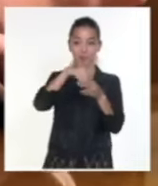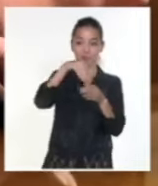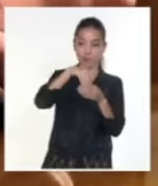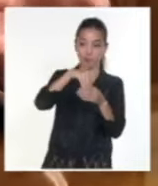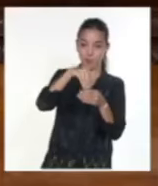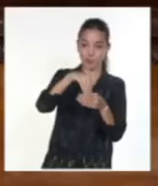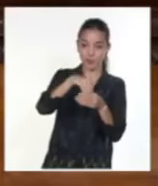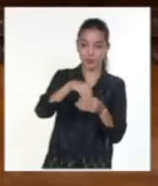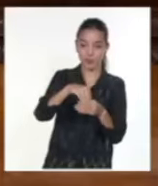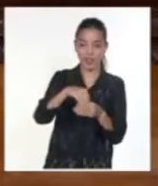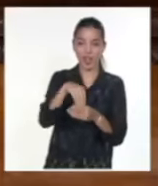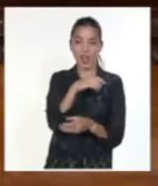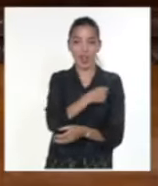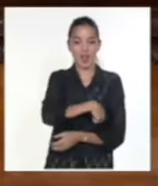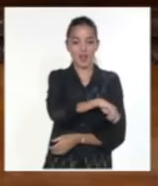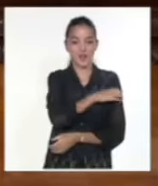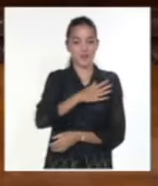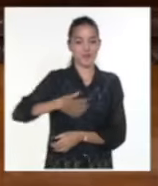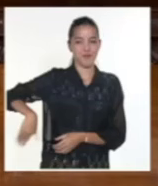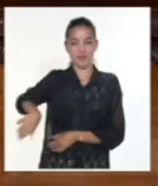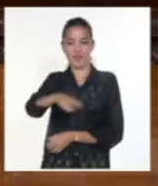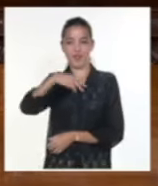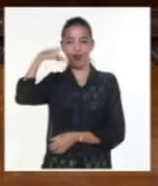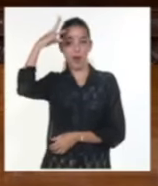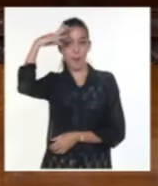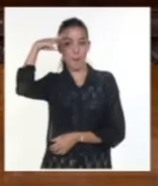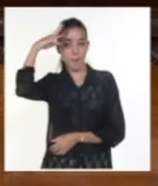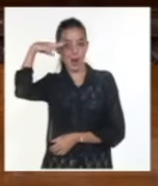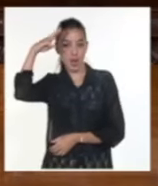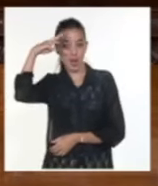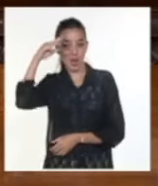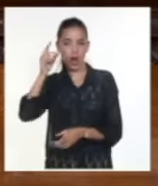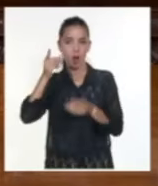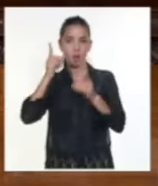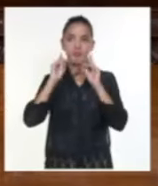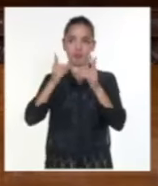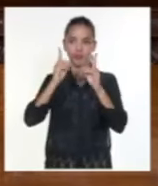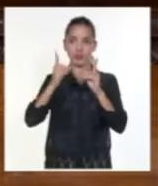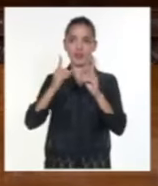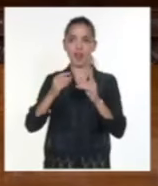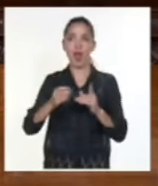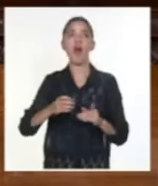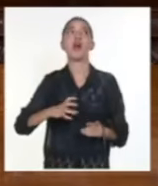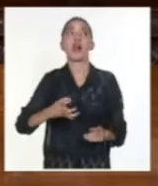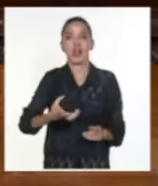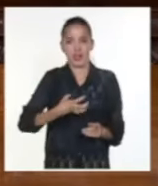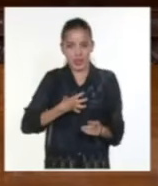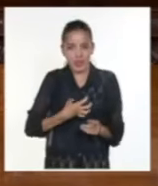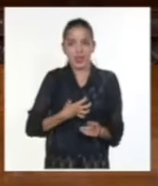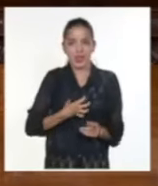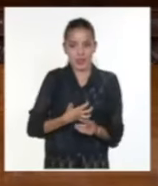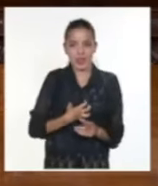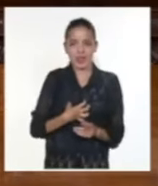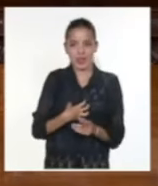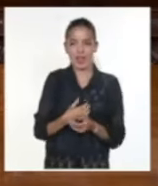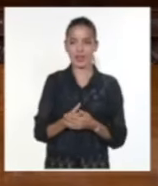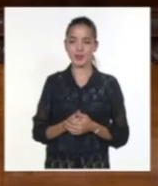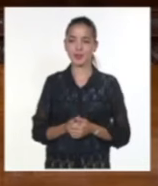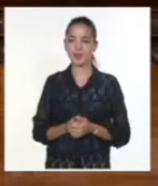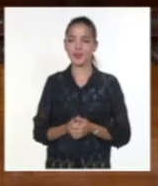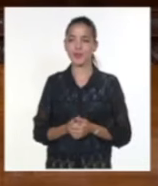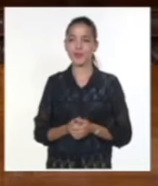el nuestro, muy politizado, un pueblo con vocación